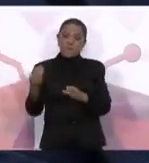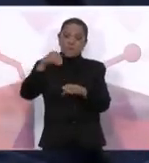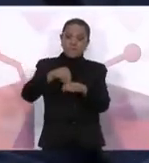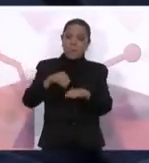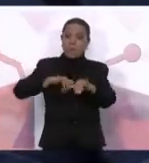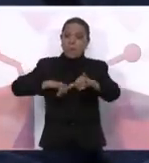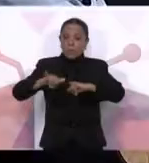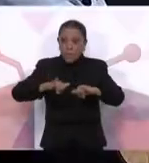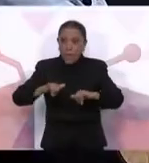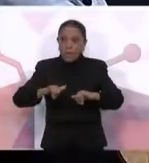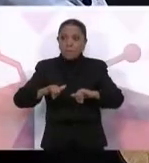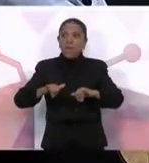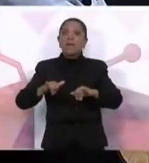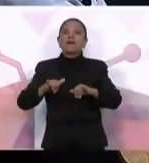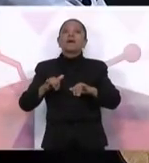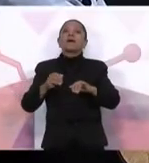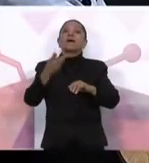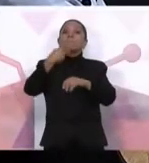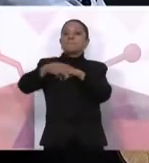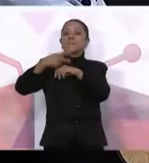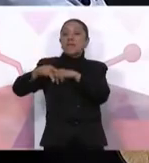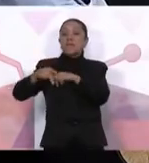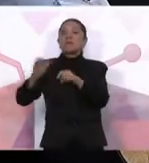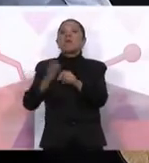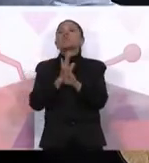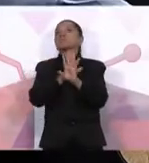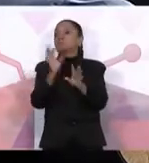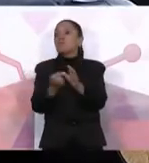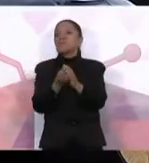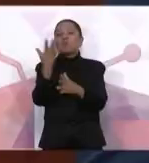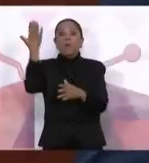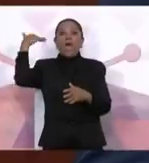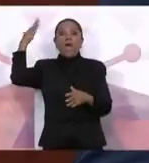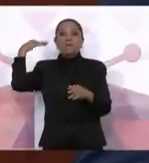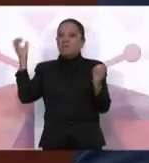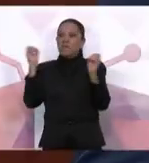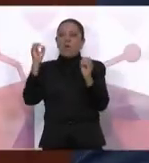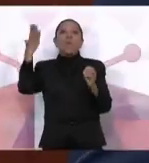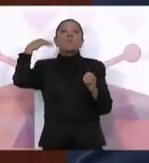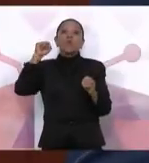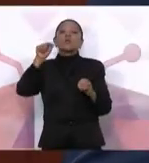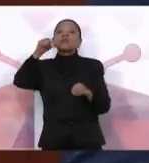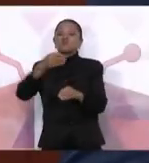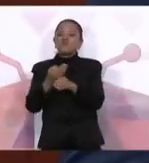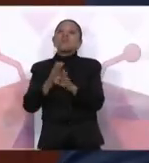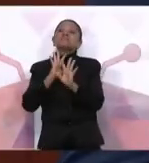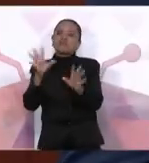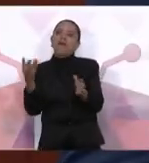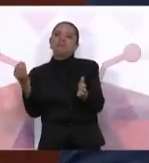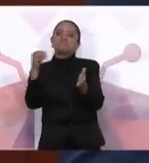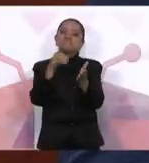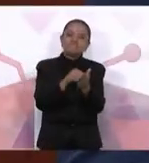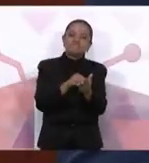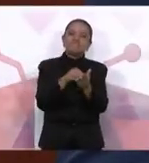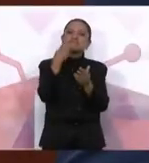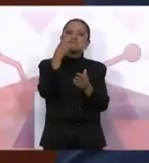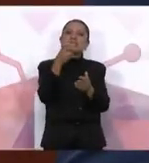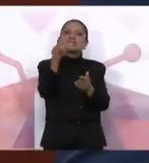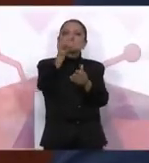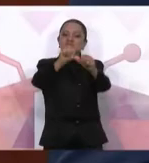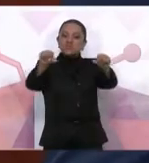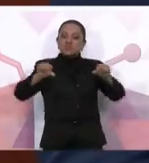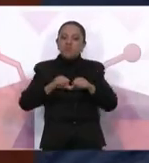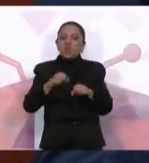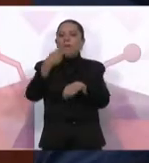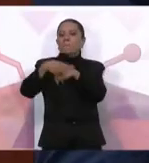catalogado como una zona sísmica cosa que no existía o que no estaba antes no estaba morelos dentro de la zona